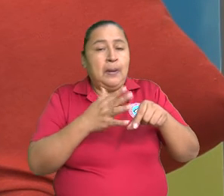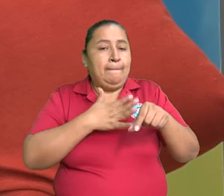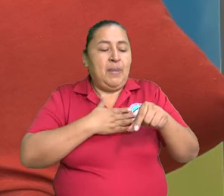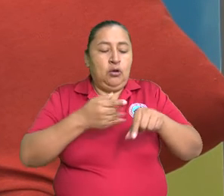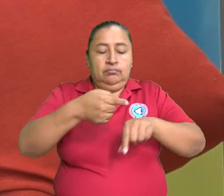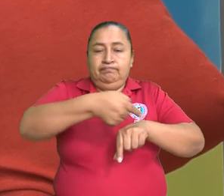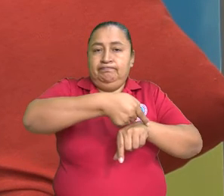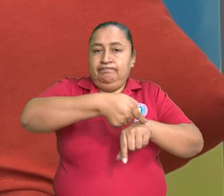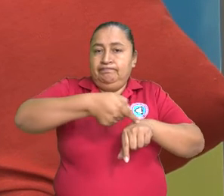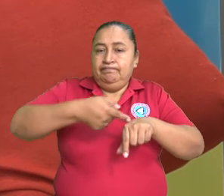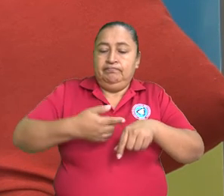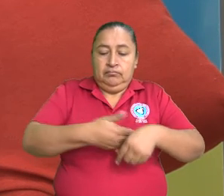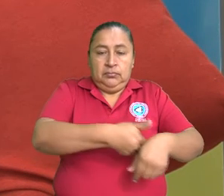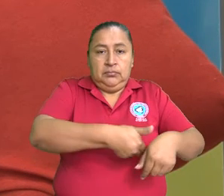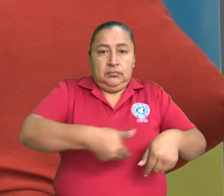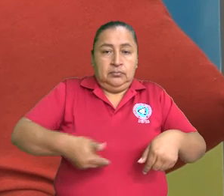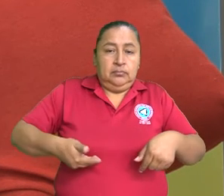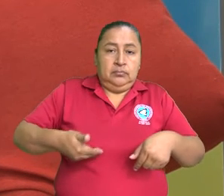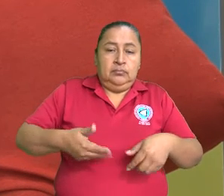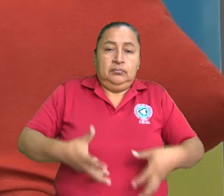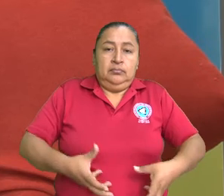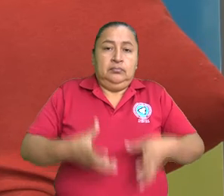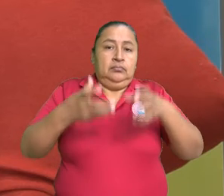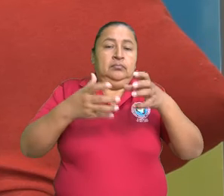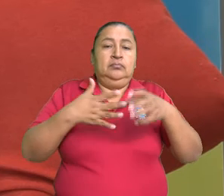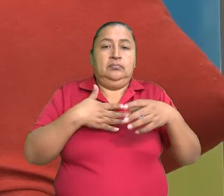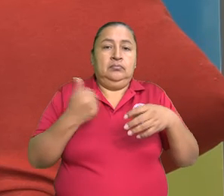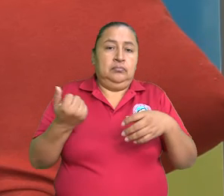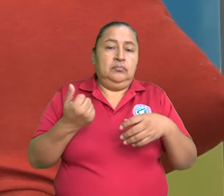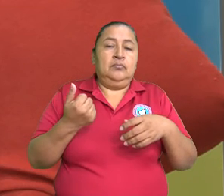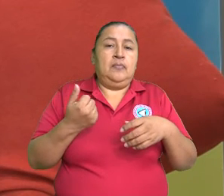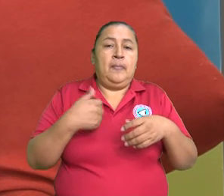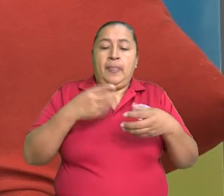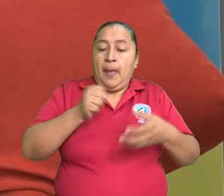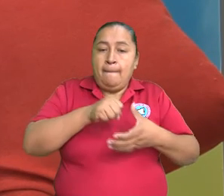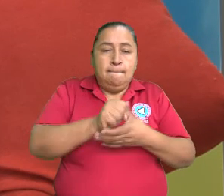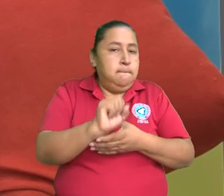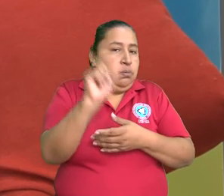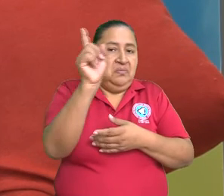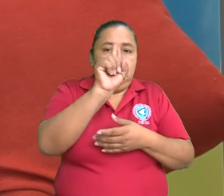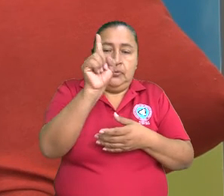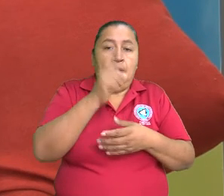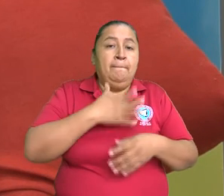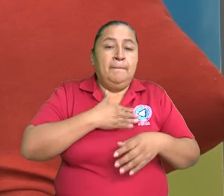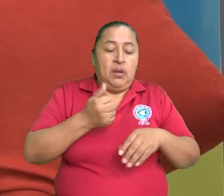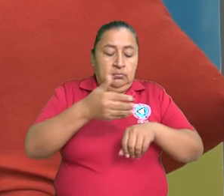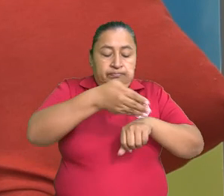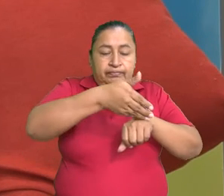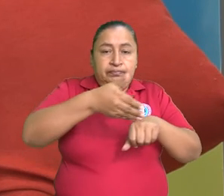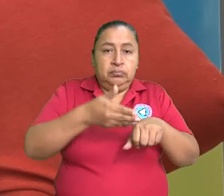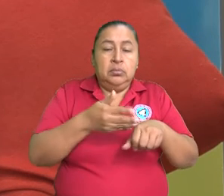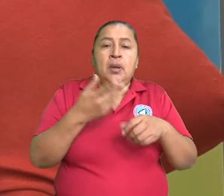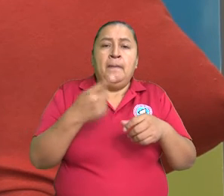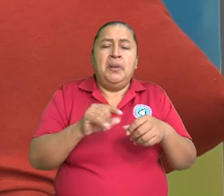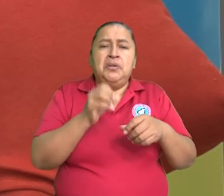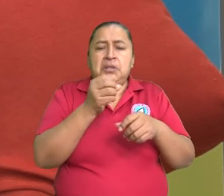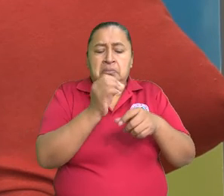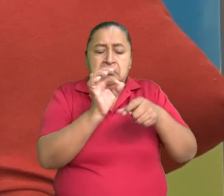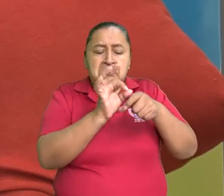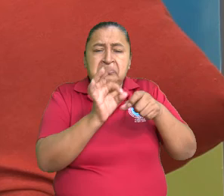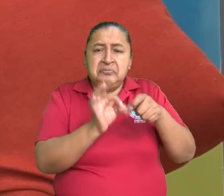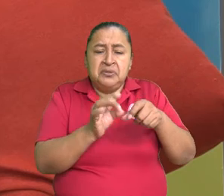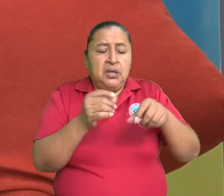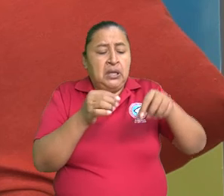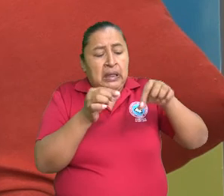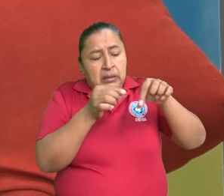es más, es mejor, pues, para la cesárea en vez del parto natural. Sí, pero si hay condilomas pequeños que no obstruye